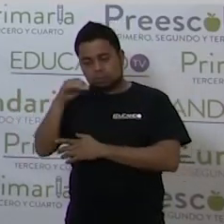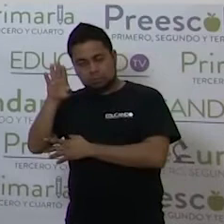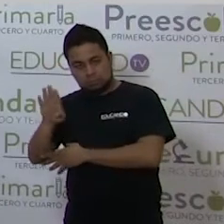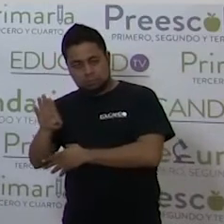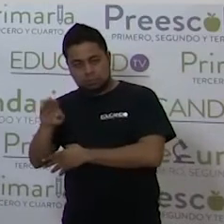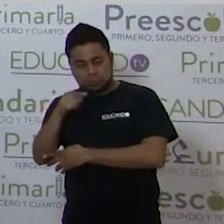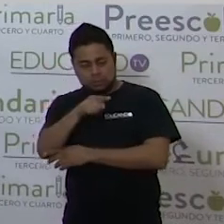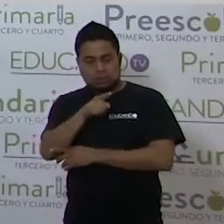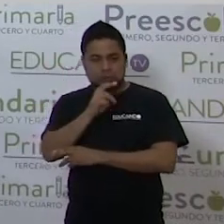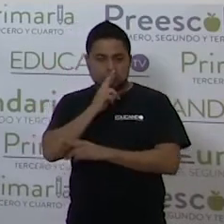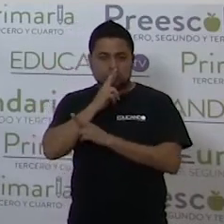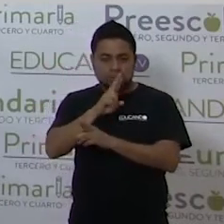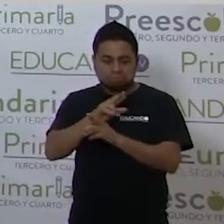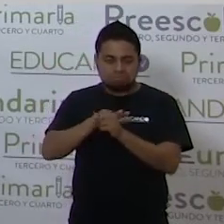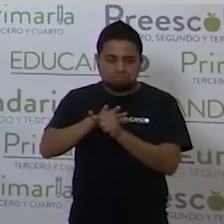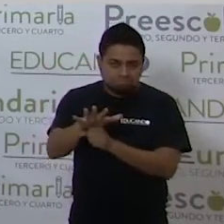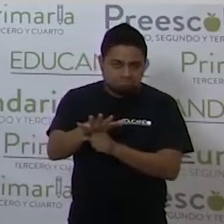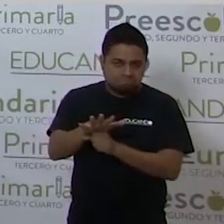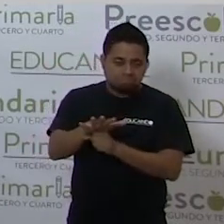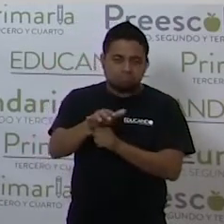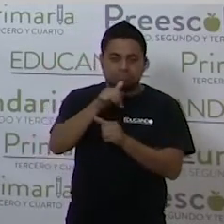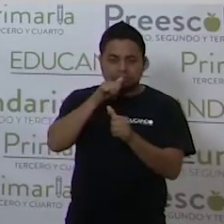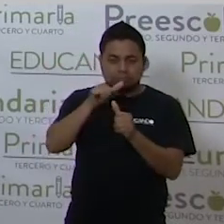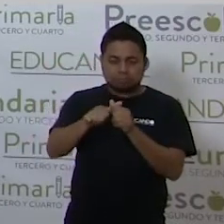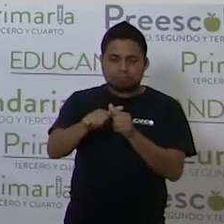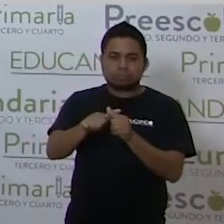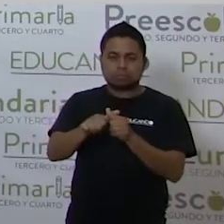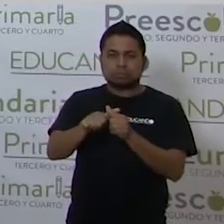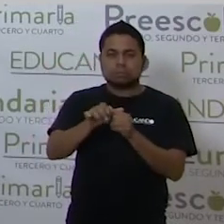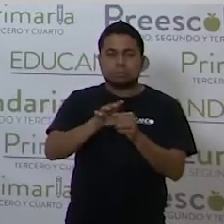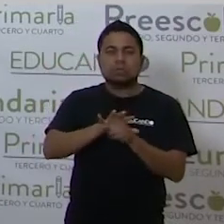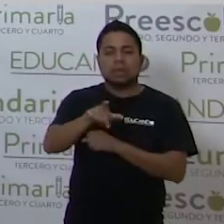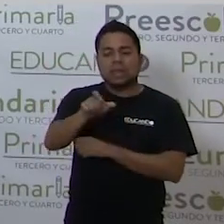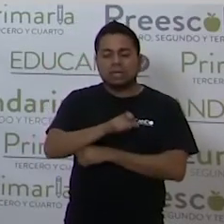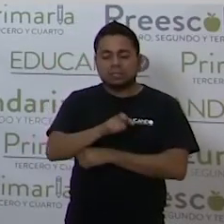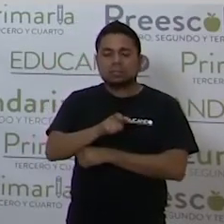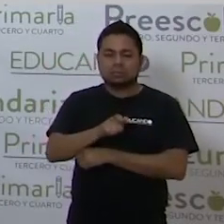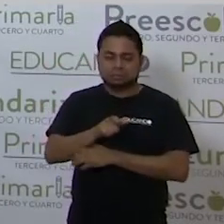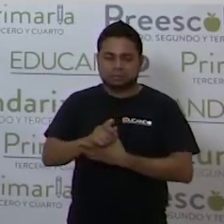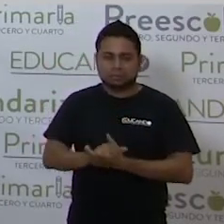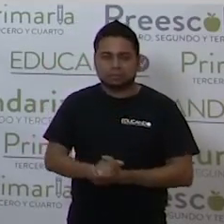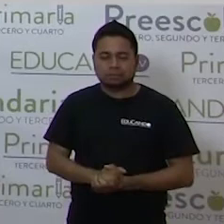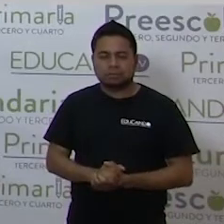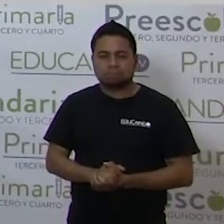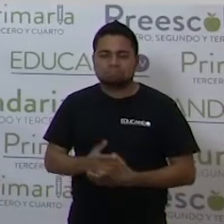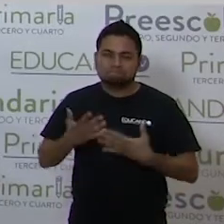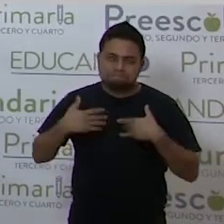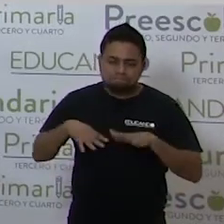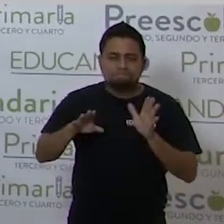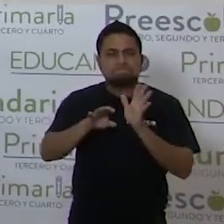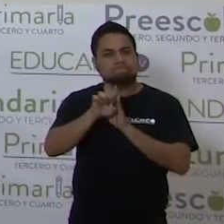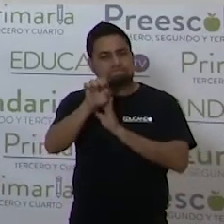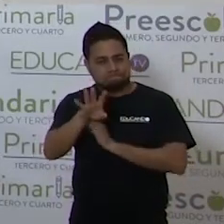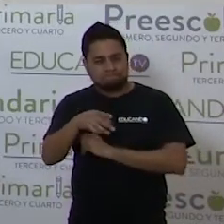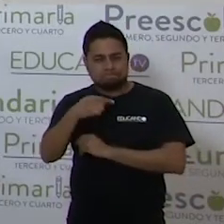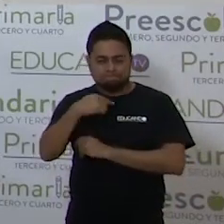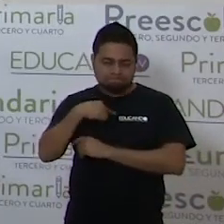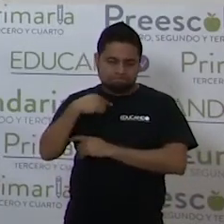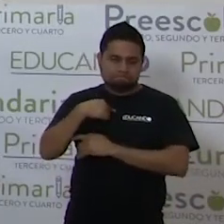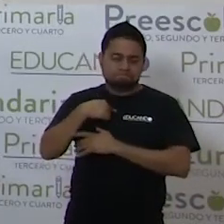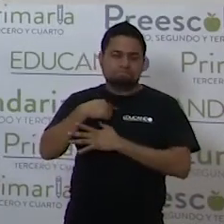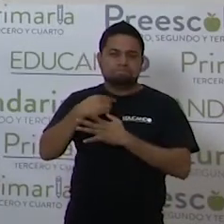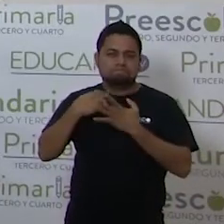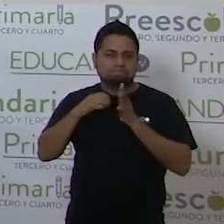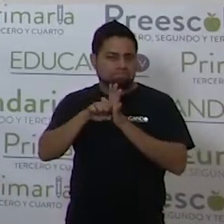y vamos a encontrar nuestra incógnita que por lógica va a ser x si por ejemplo si yo tuviera